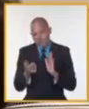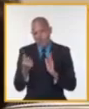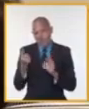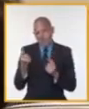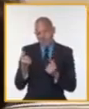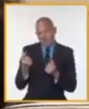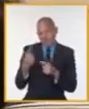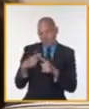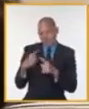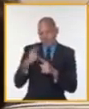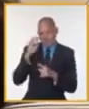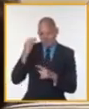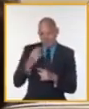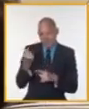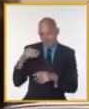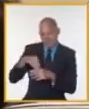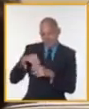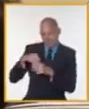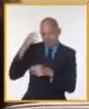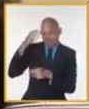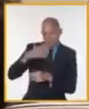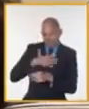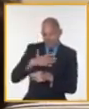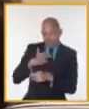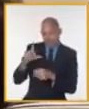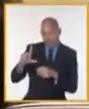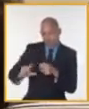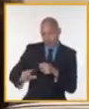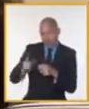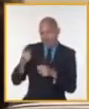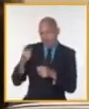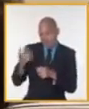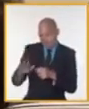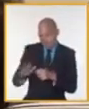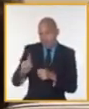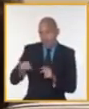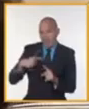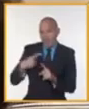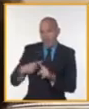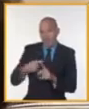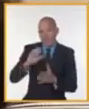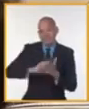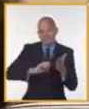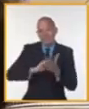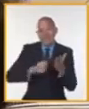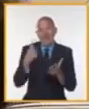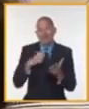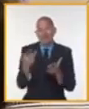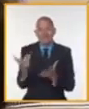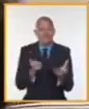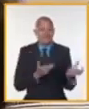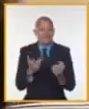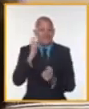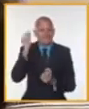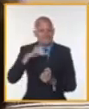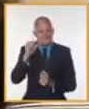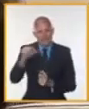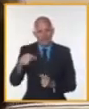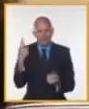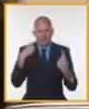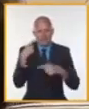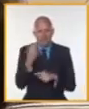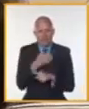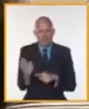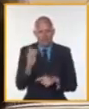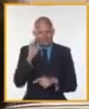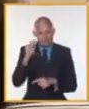el gran déficit fiscal que tenemos y las potencialidades en la captación de impuestos que sabemos que se están evadiendo, y las cifras